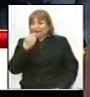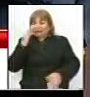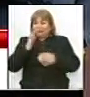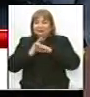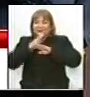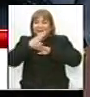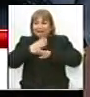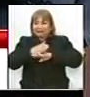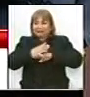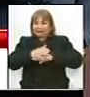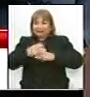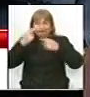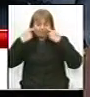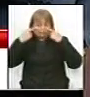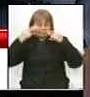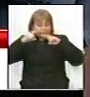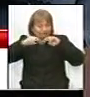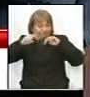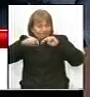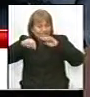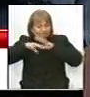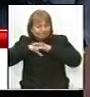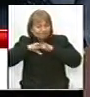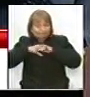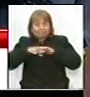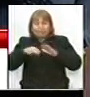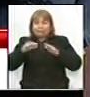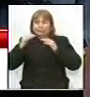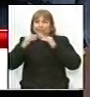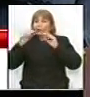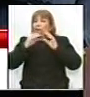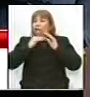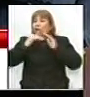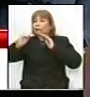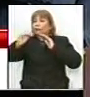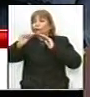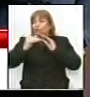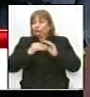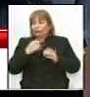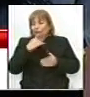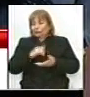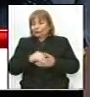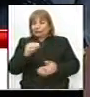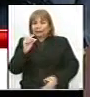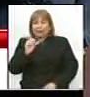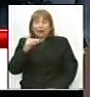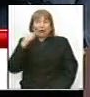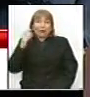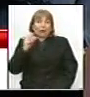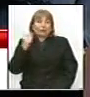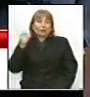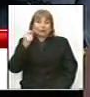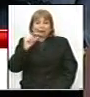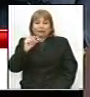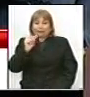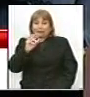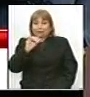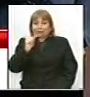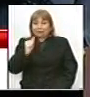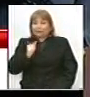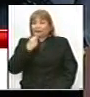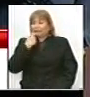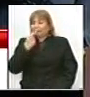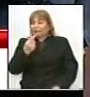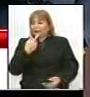en una investigación sobre la línea del metro que involucra al señor garcía este tipo de actitudes